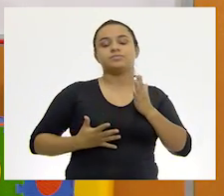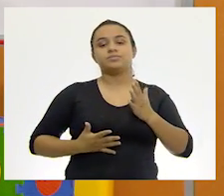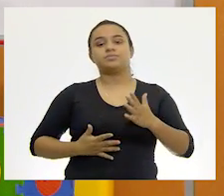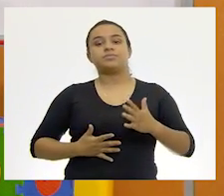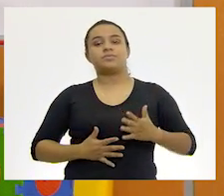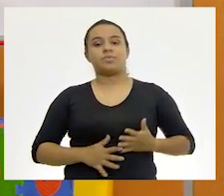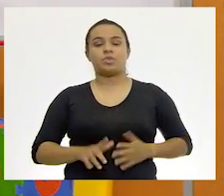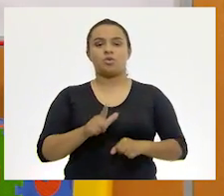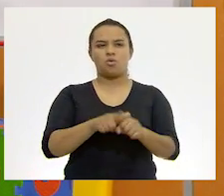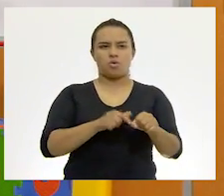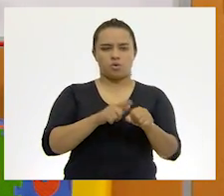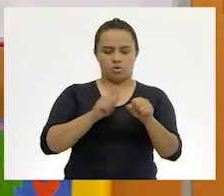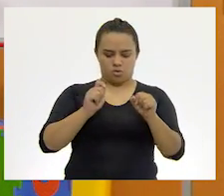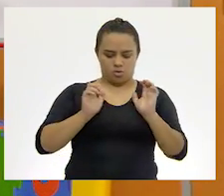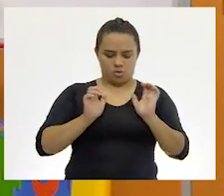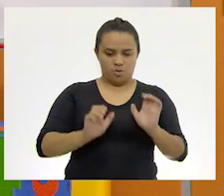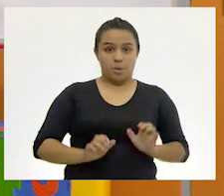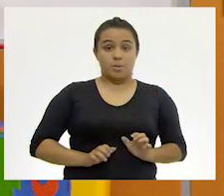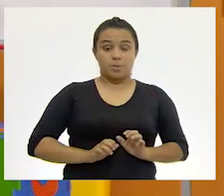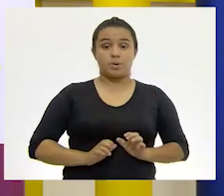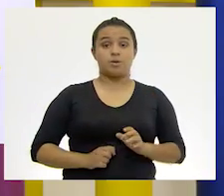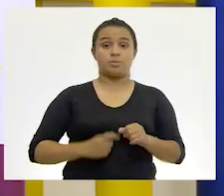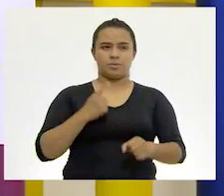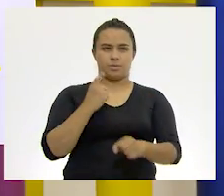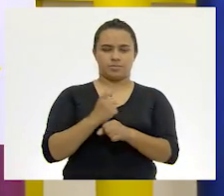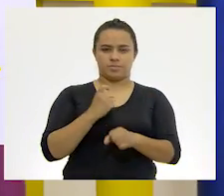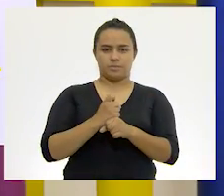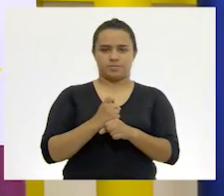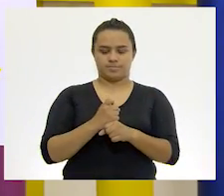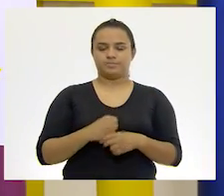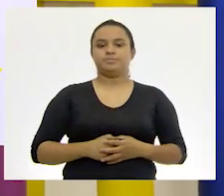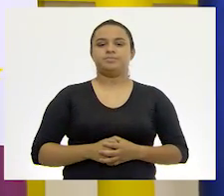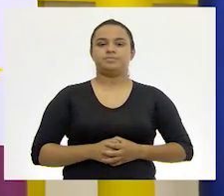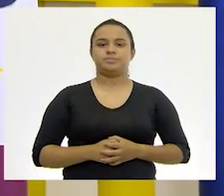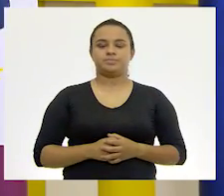de color nuestro cuerpo. Puedes empezar.